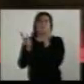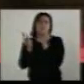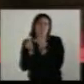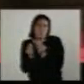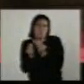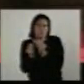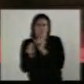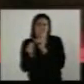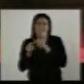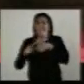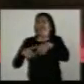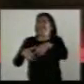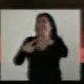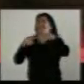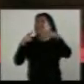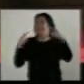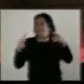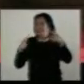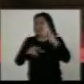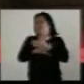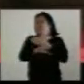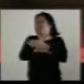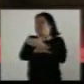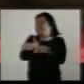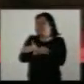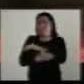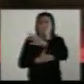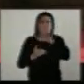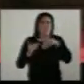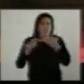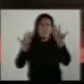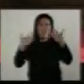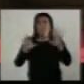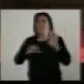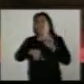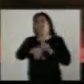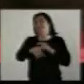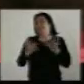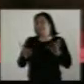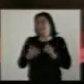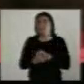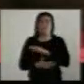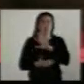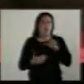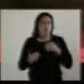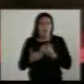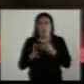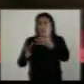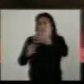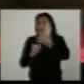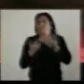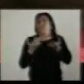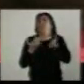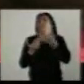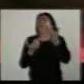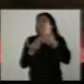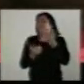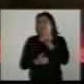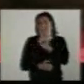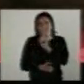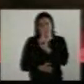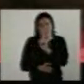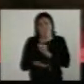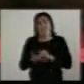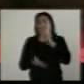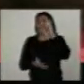pequeña, sino grande, progresiva, y que todo tiene su tiempo, que no todas las cosas se alcanzan con mucha facilidad,